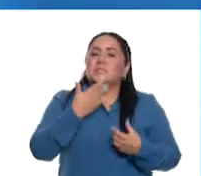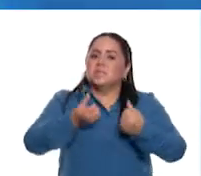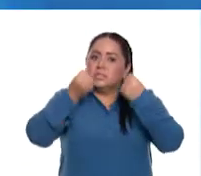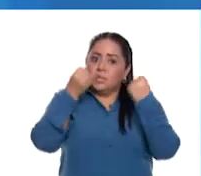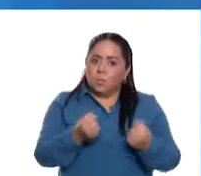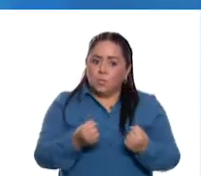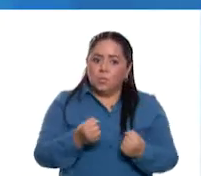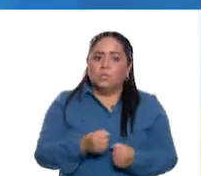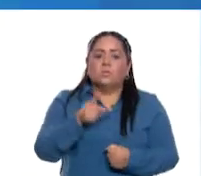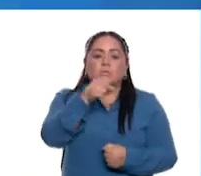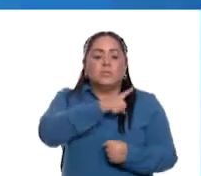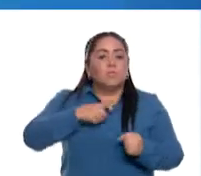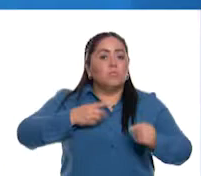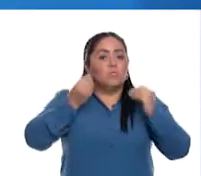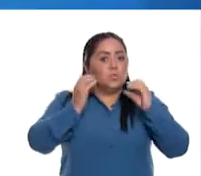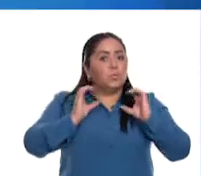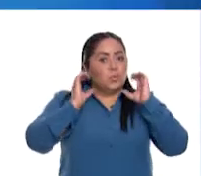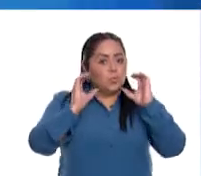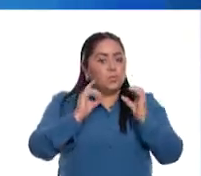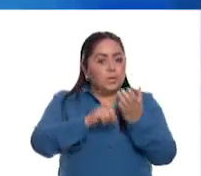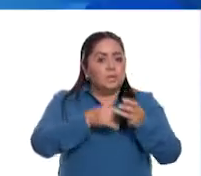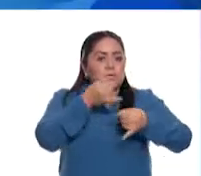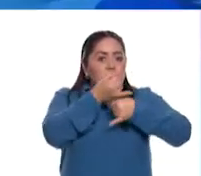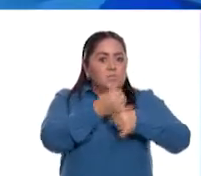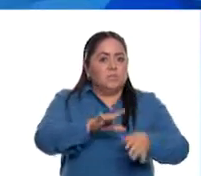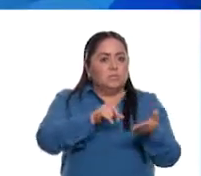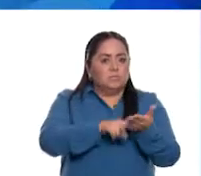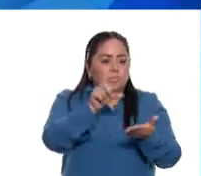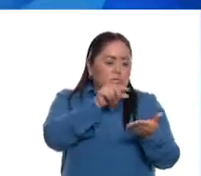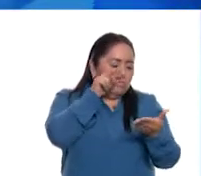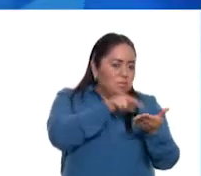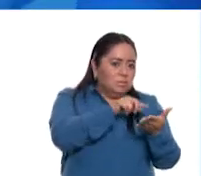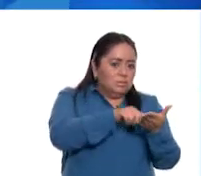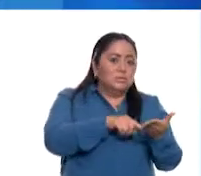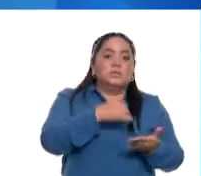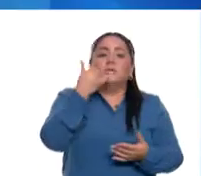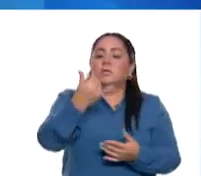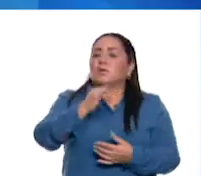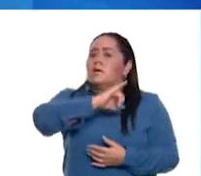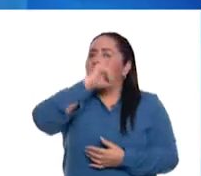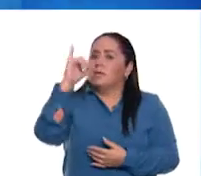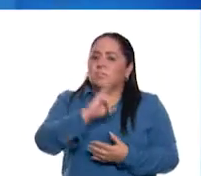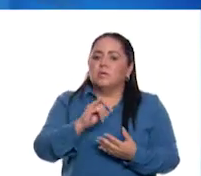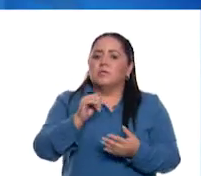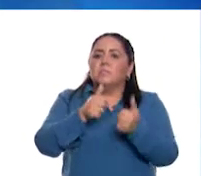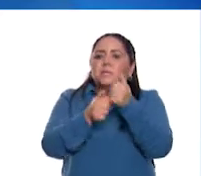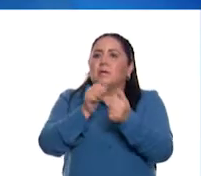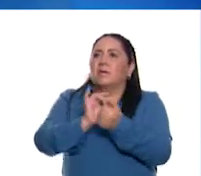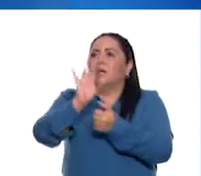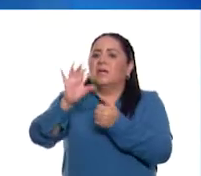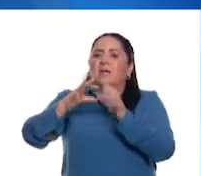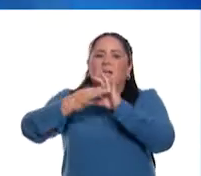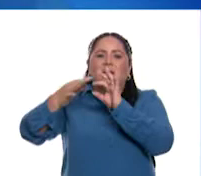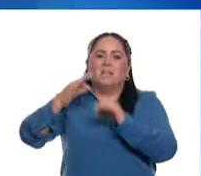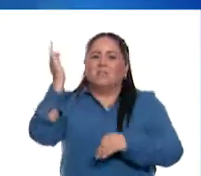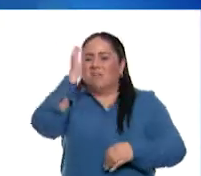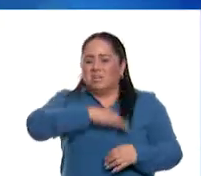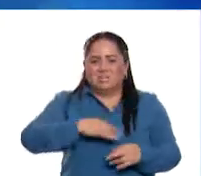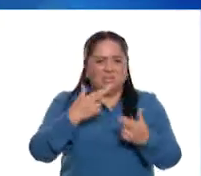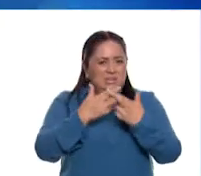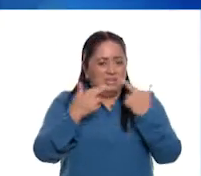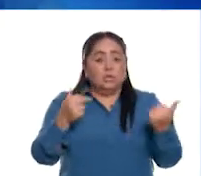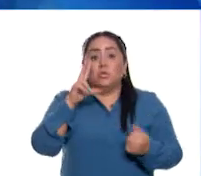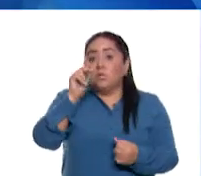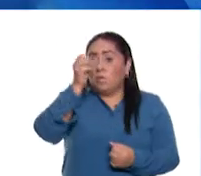seguros. Ten mucho cuidado con la información que consultas y nunca compartas mensajes o contenidos falsos.